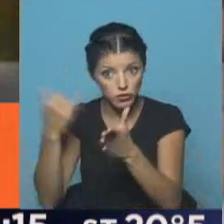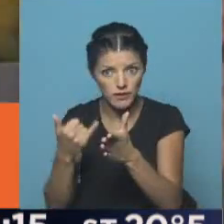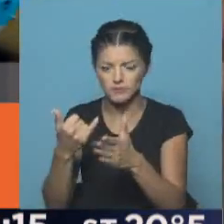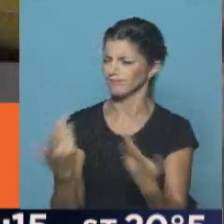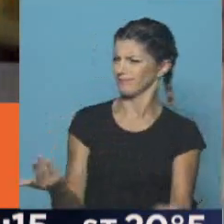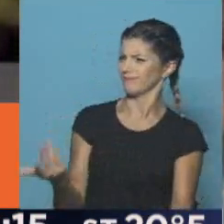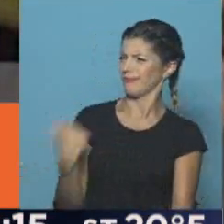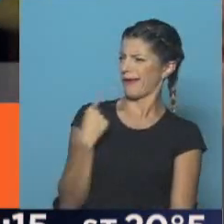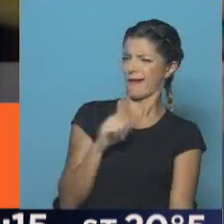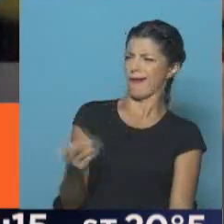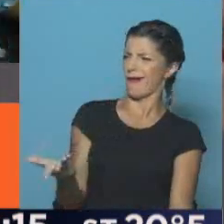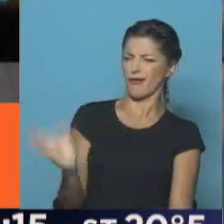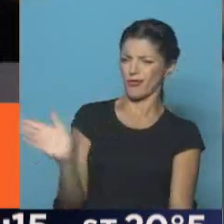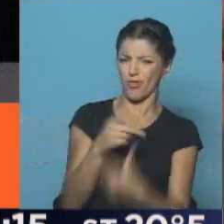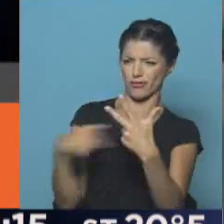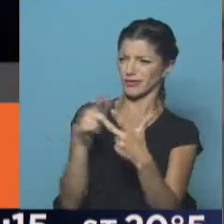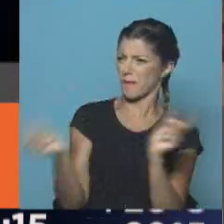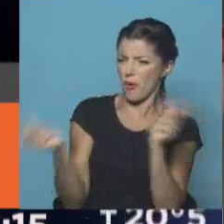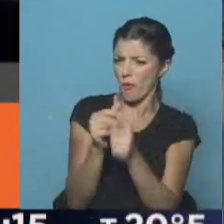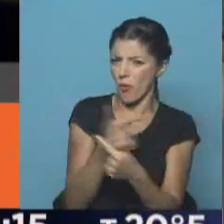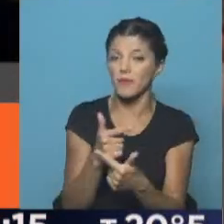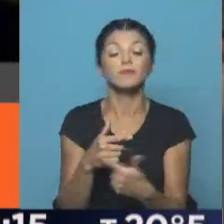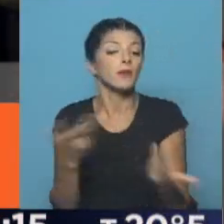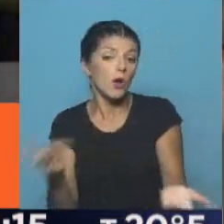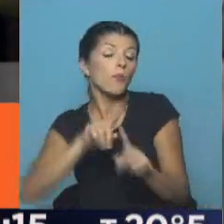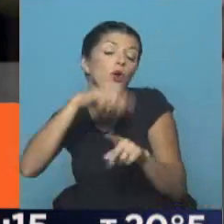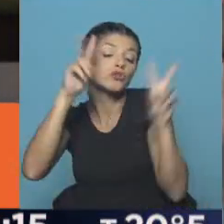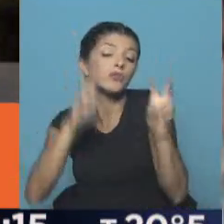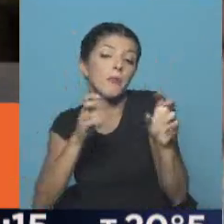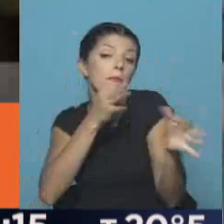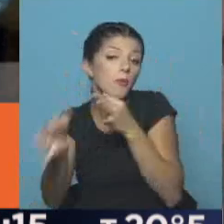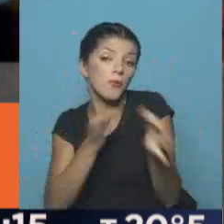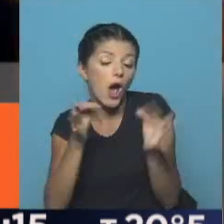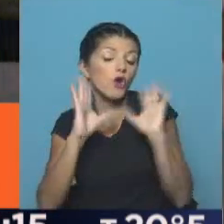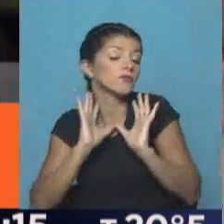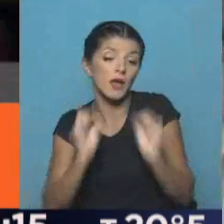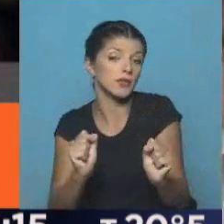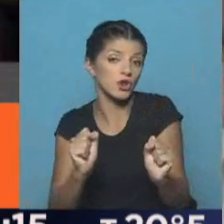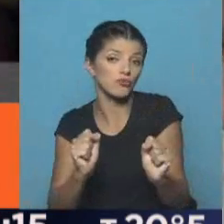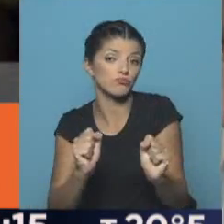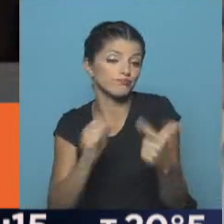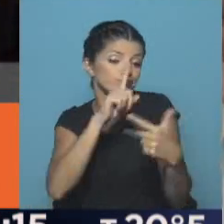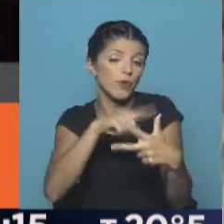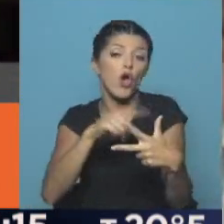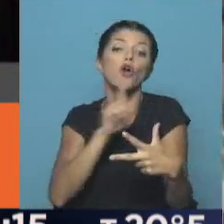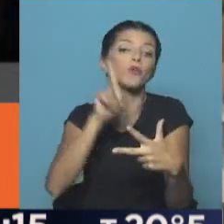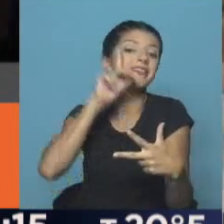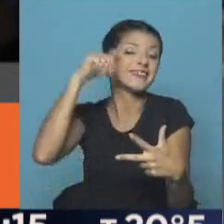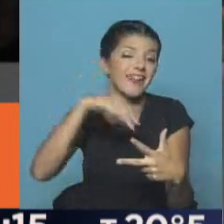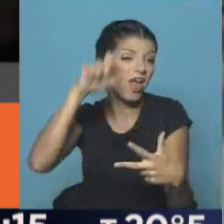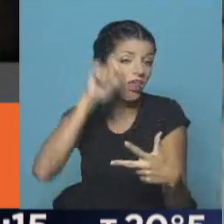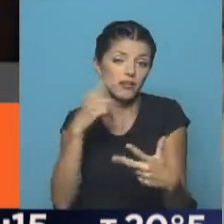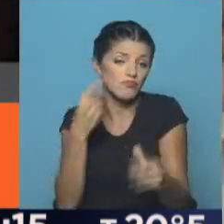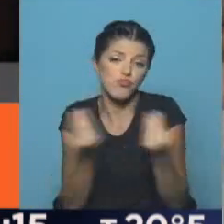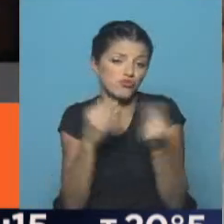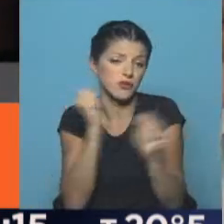acá todos no se junten hoy. Porque hay un ágape, porque tenemos otras cosas que hacer con el secretario y tenemos muchísimas cosas que hacer. ¿Ya le explicaron a